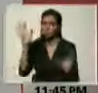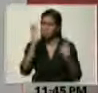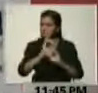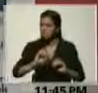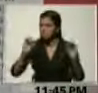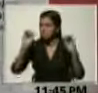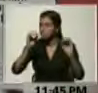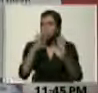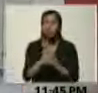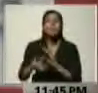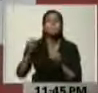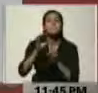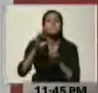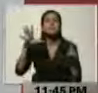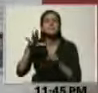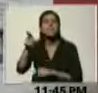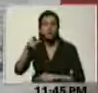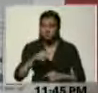nada.